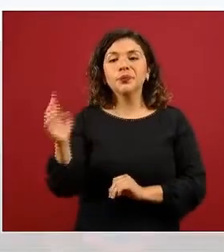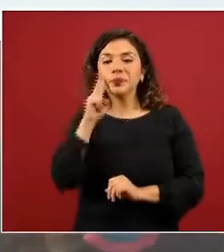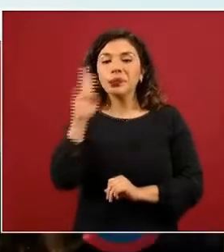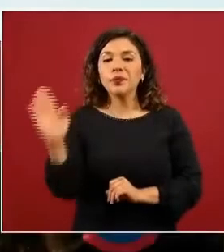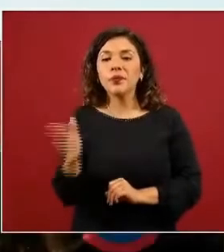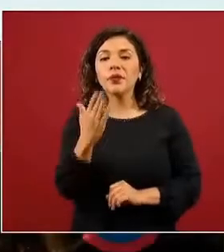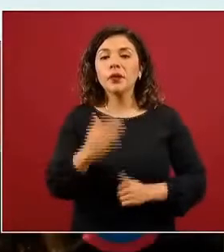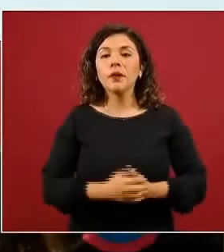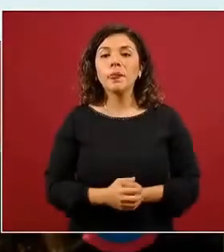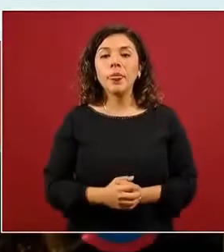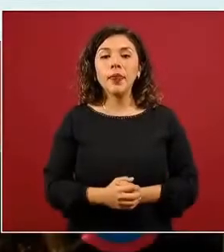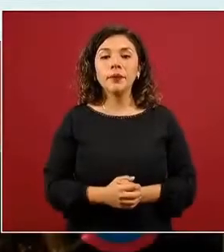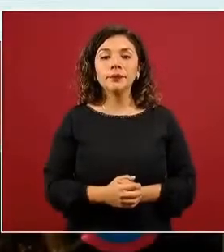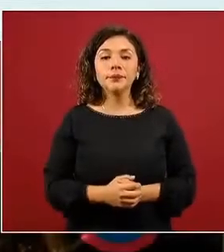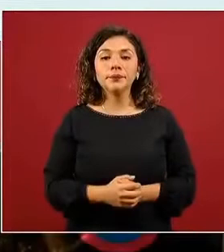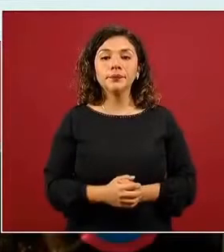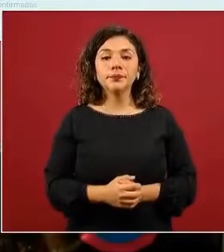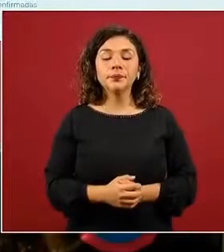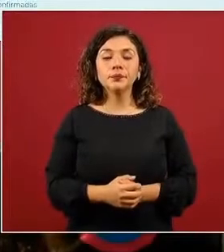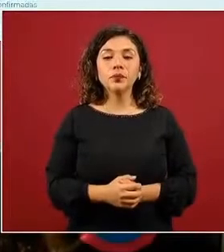siguiente.